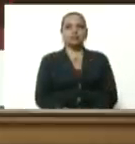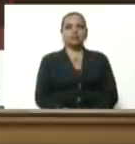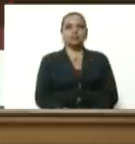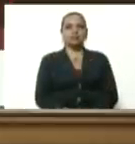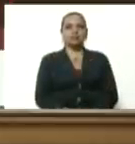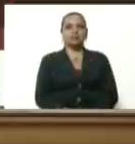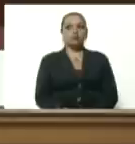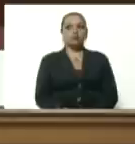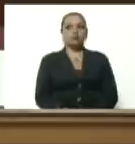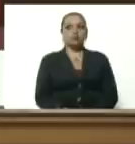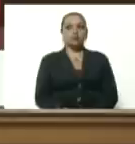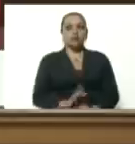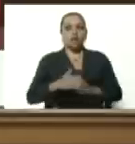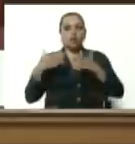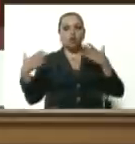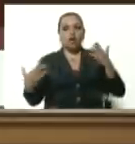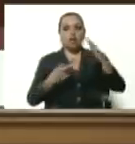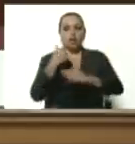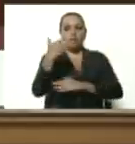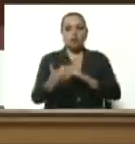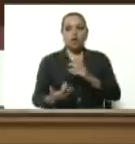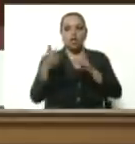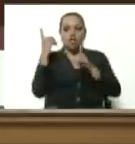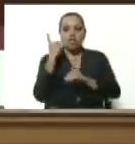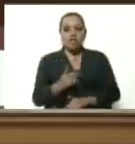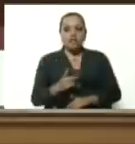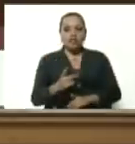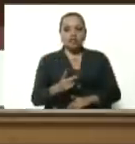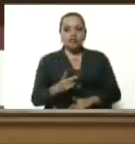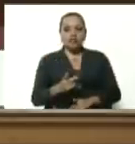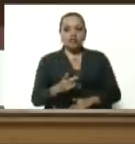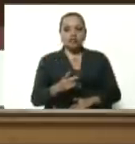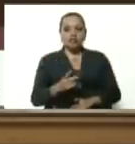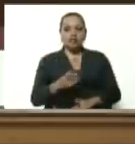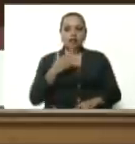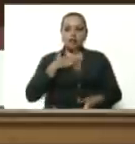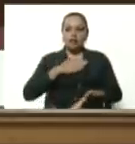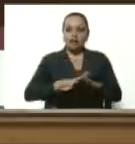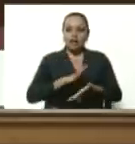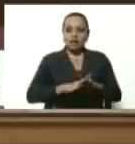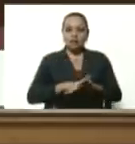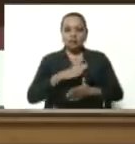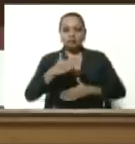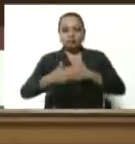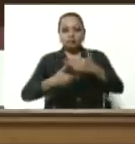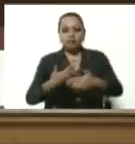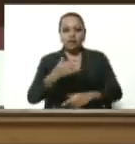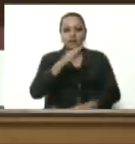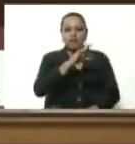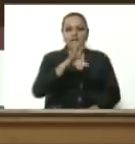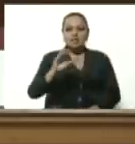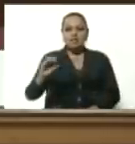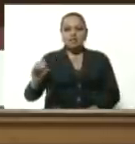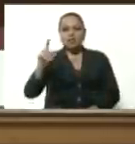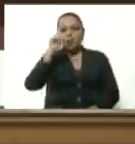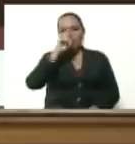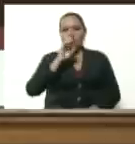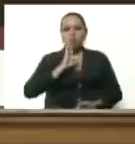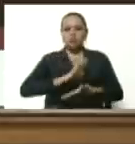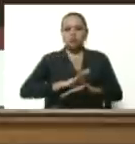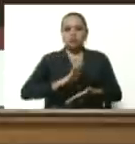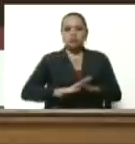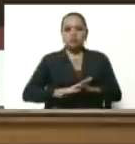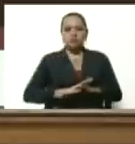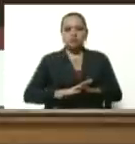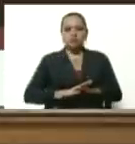Que los grandes proyectos deben prepararse en calma. 300 años de calma